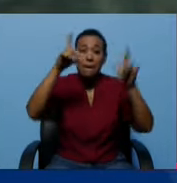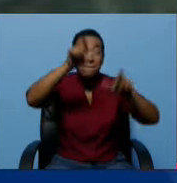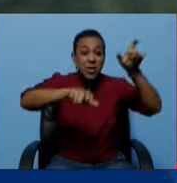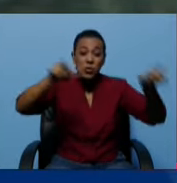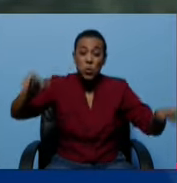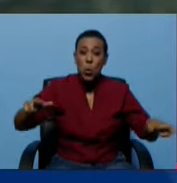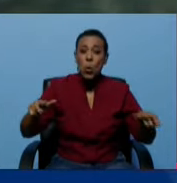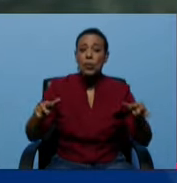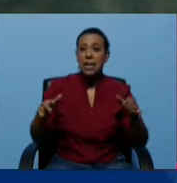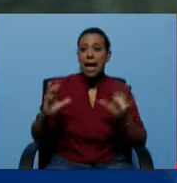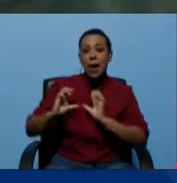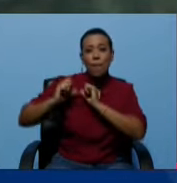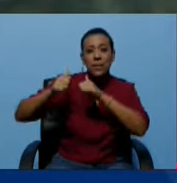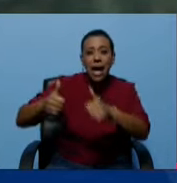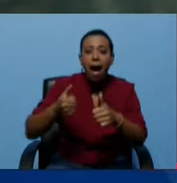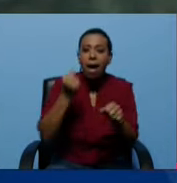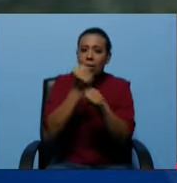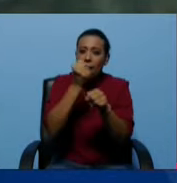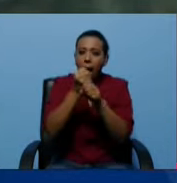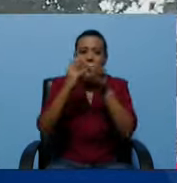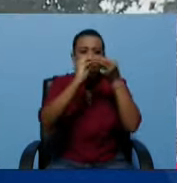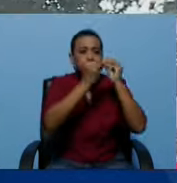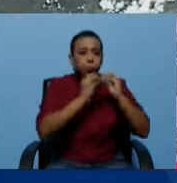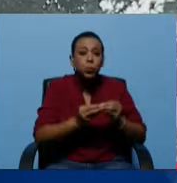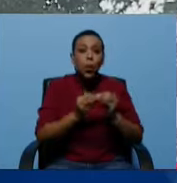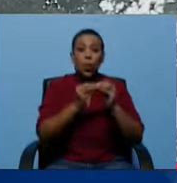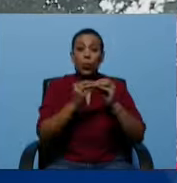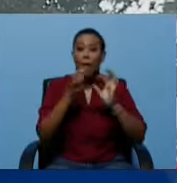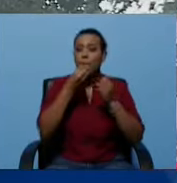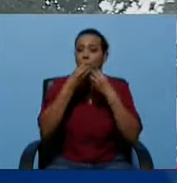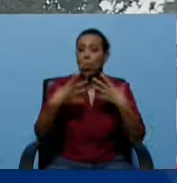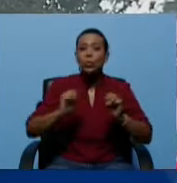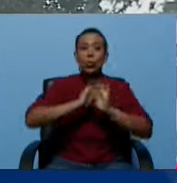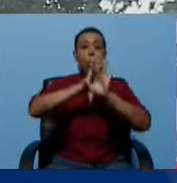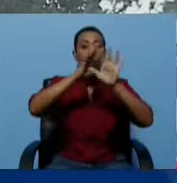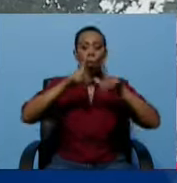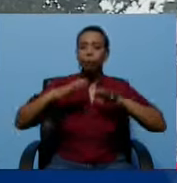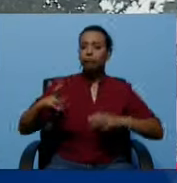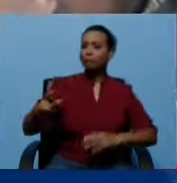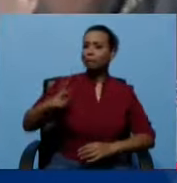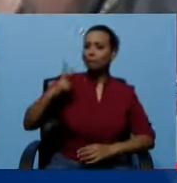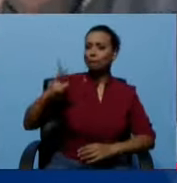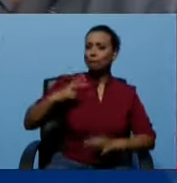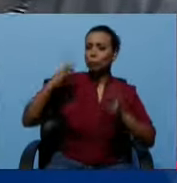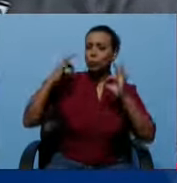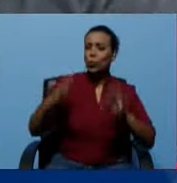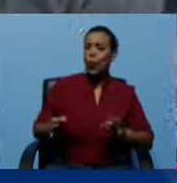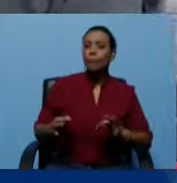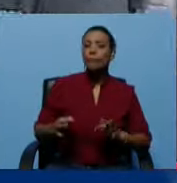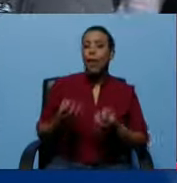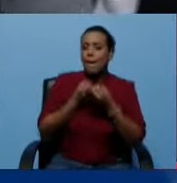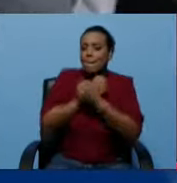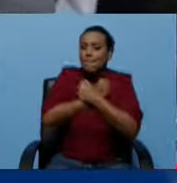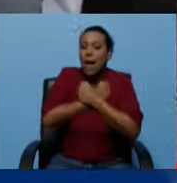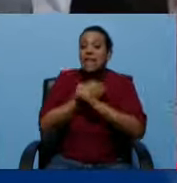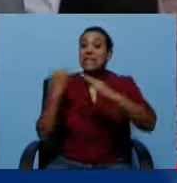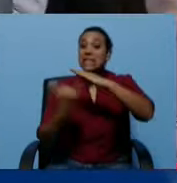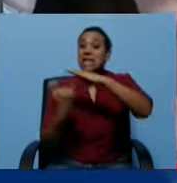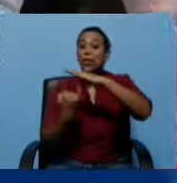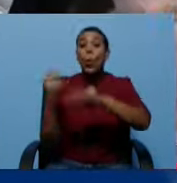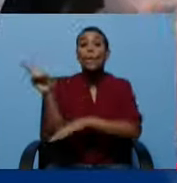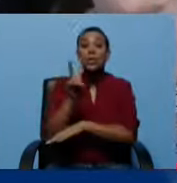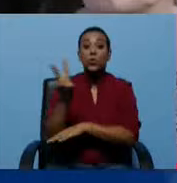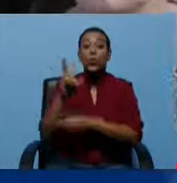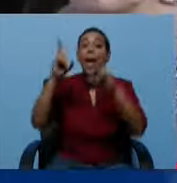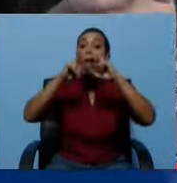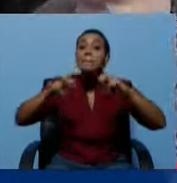por estos espacios de nuestro glorioso y muy querido Instituto Venezolano